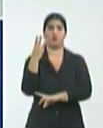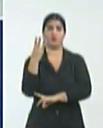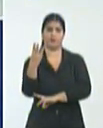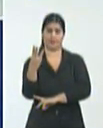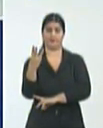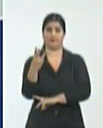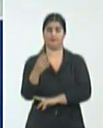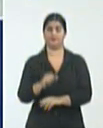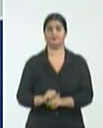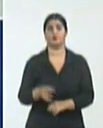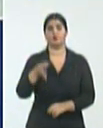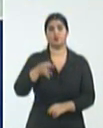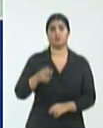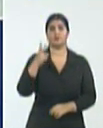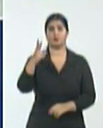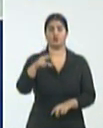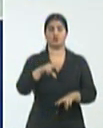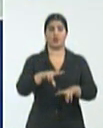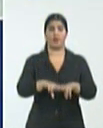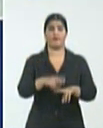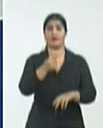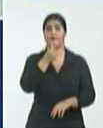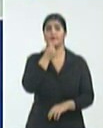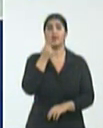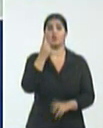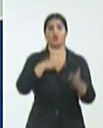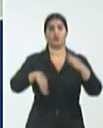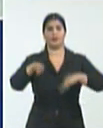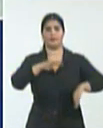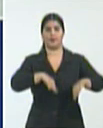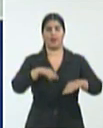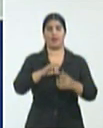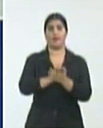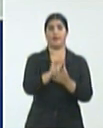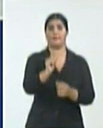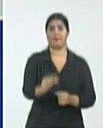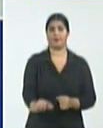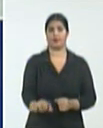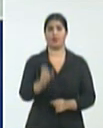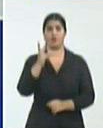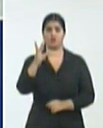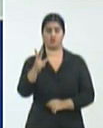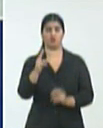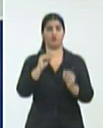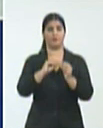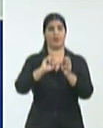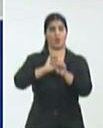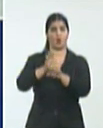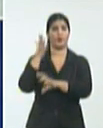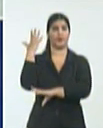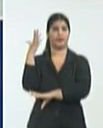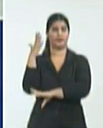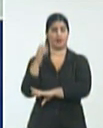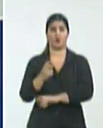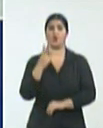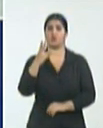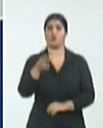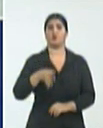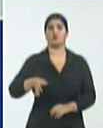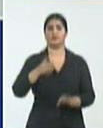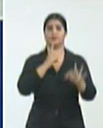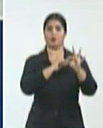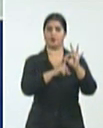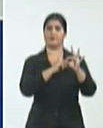Vieja y 1 de Playa. De Mayabeque se diagnostican 2 casos importados, los 2 del municipio